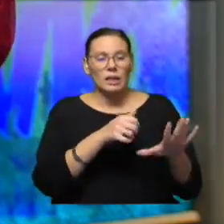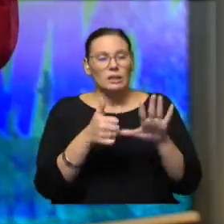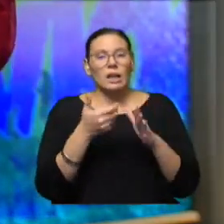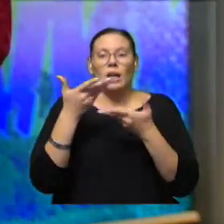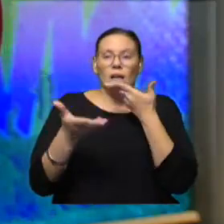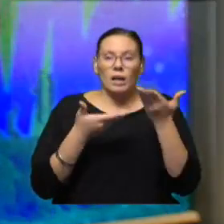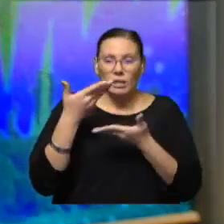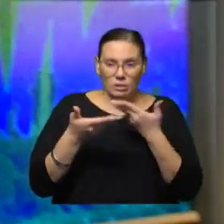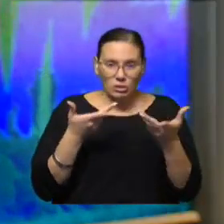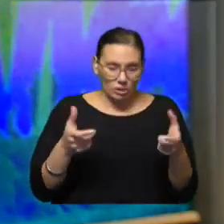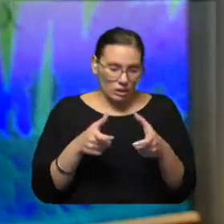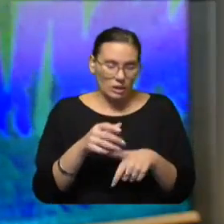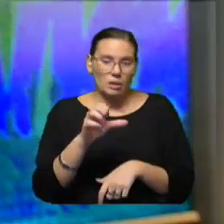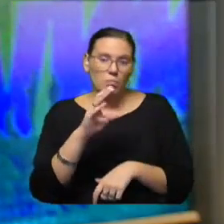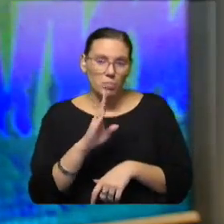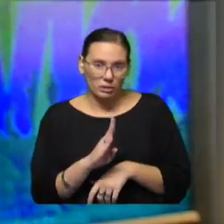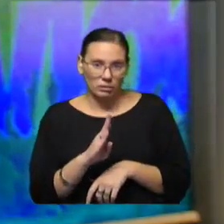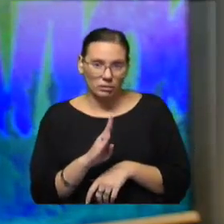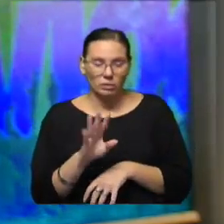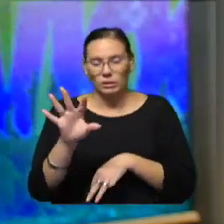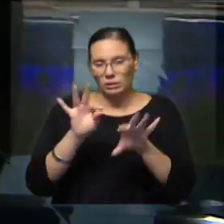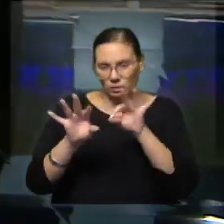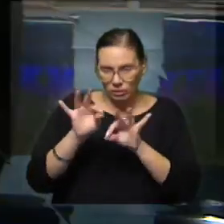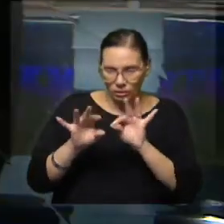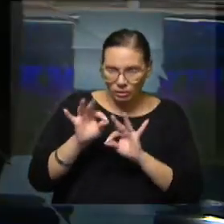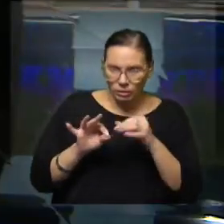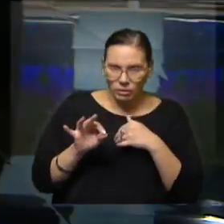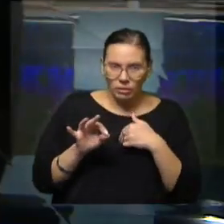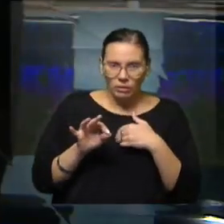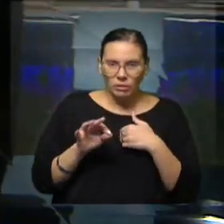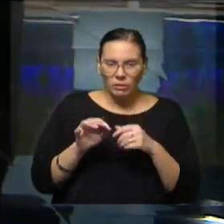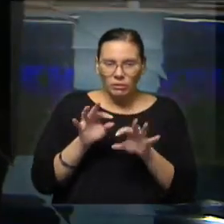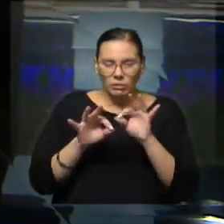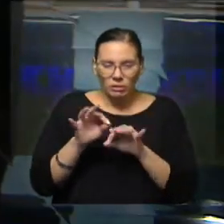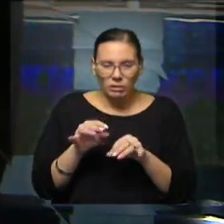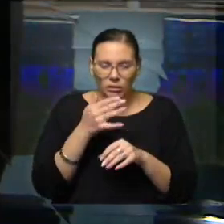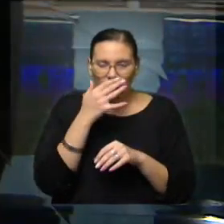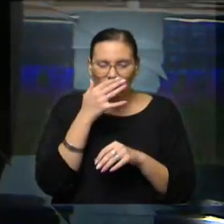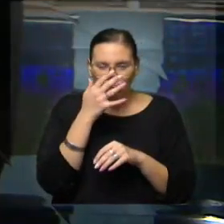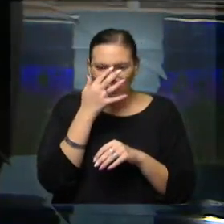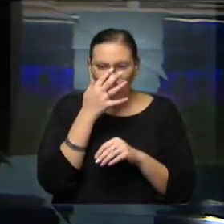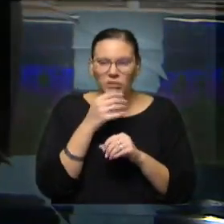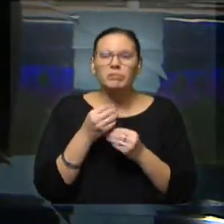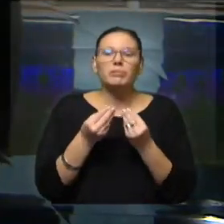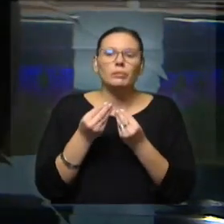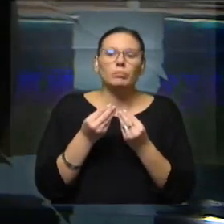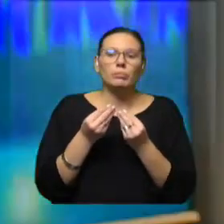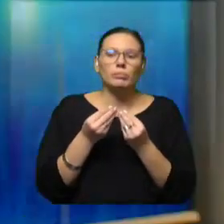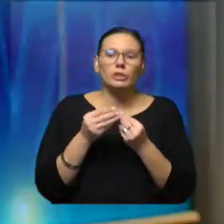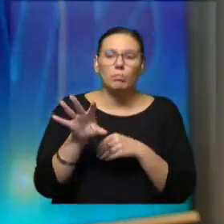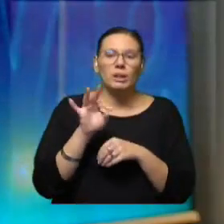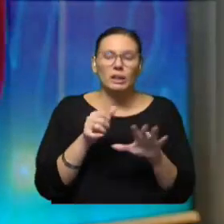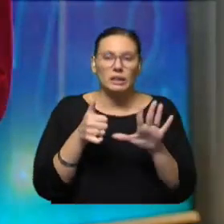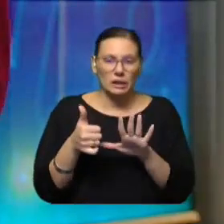que salen en el EP son como las seleccionadas, ¿no? Las elegidas. ¿Cómo llegás hasta decir,